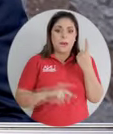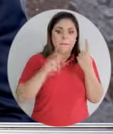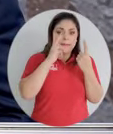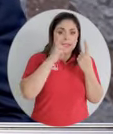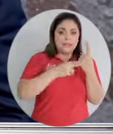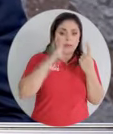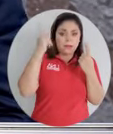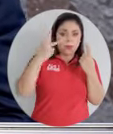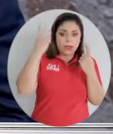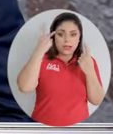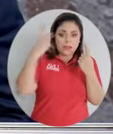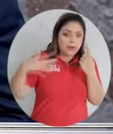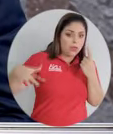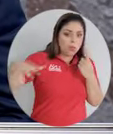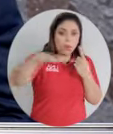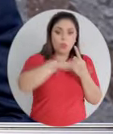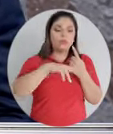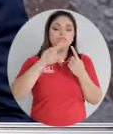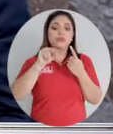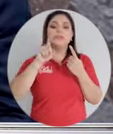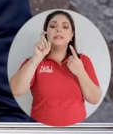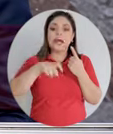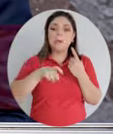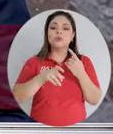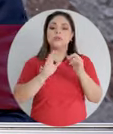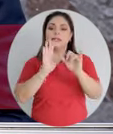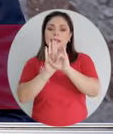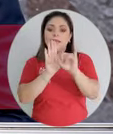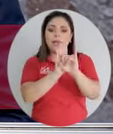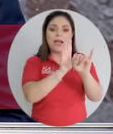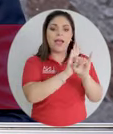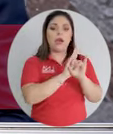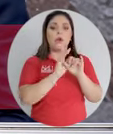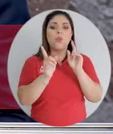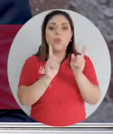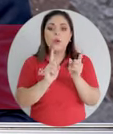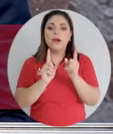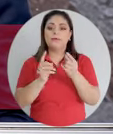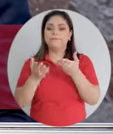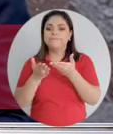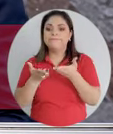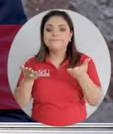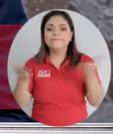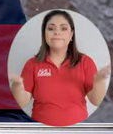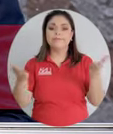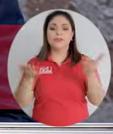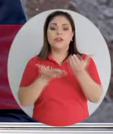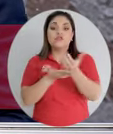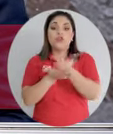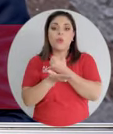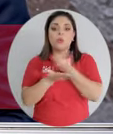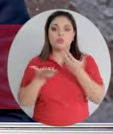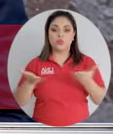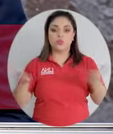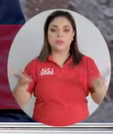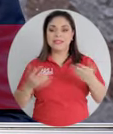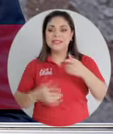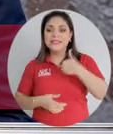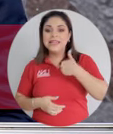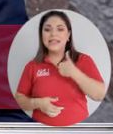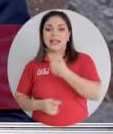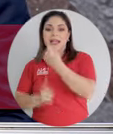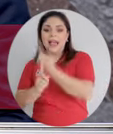de empleo con una política igual para todos, sino que hay que identificar muy bien cuáles son los recursos que existen en